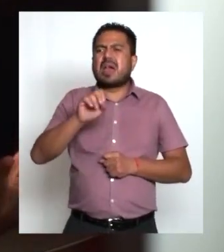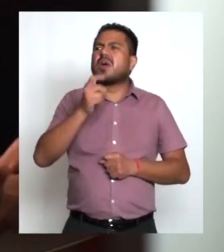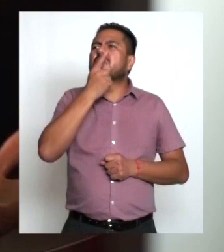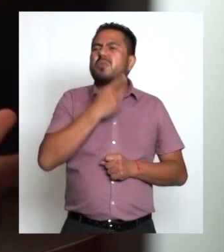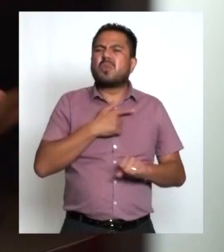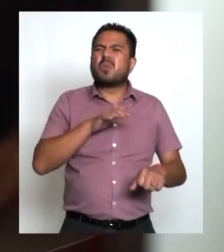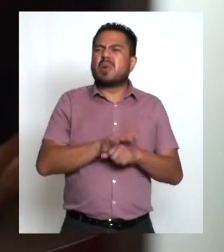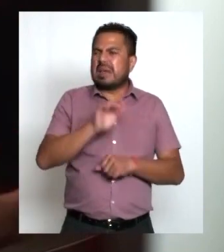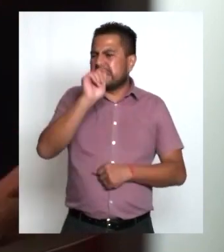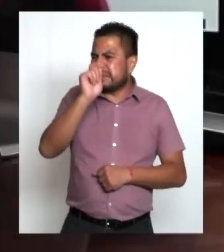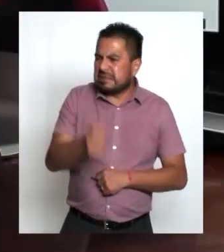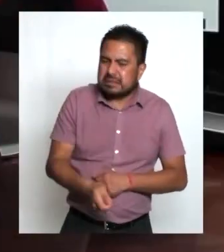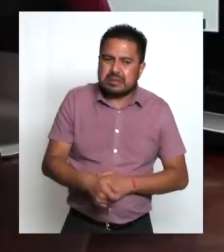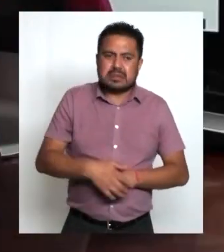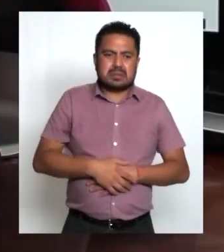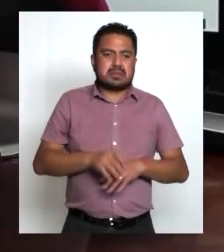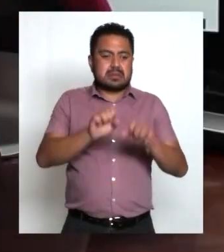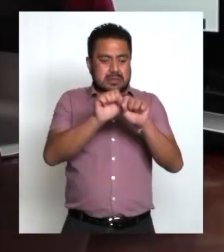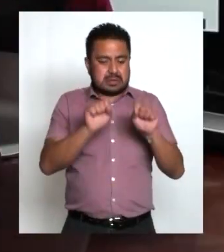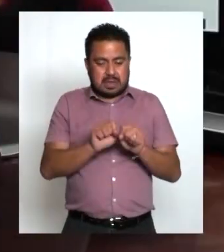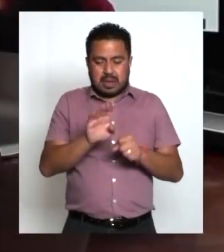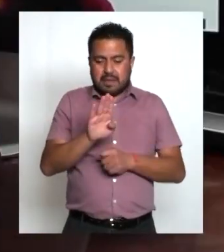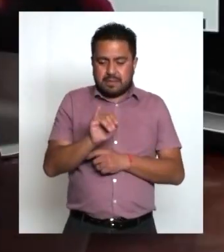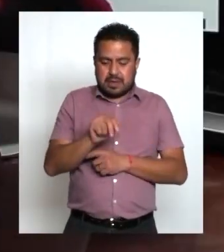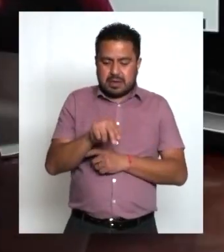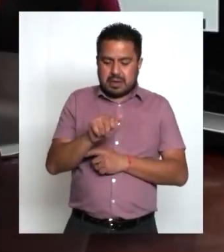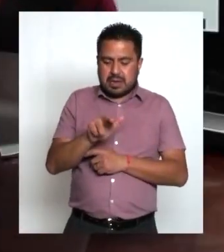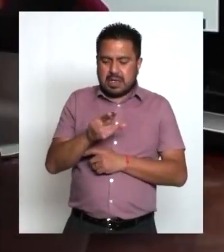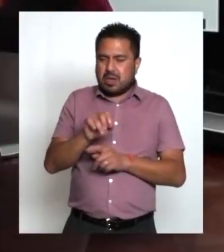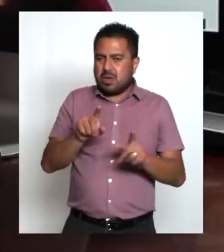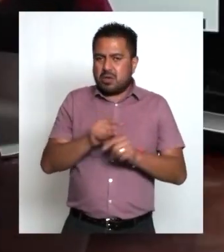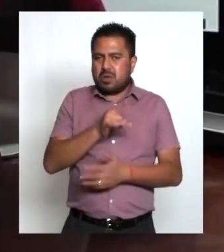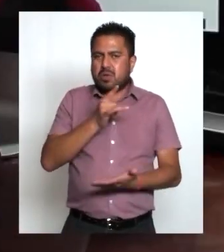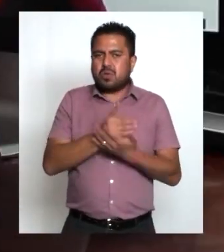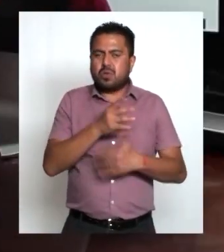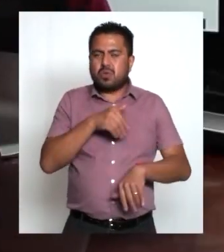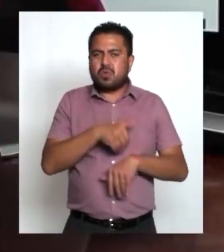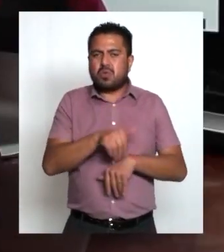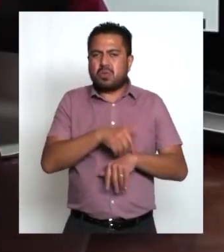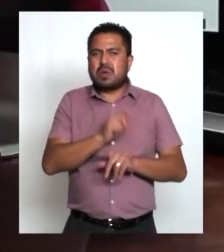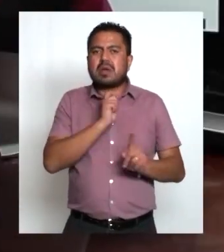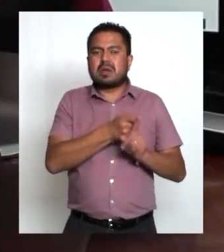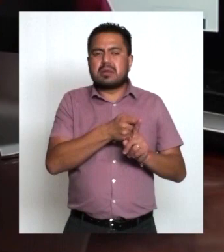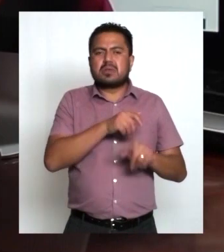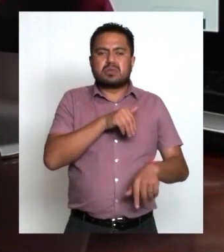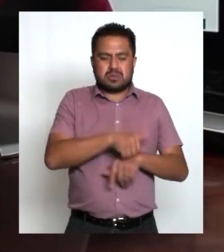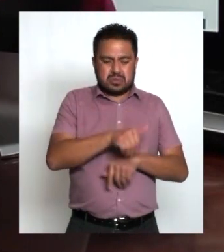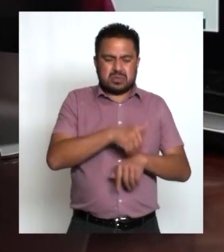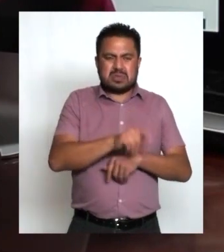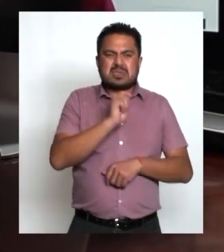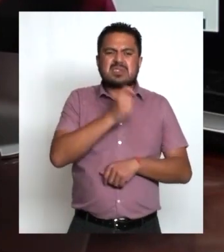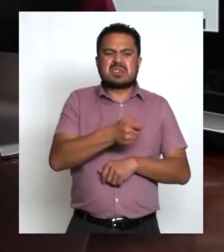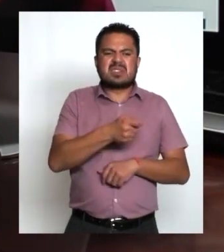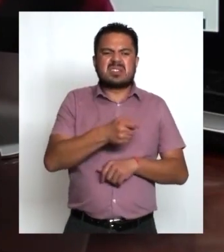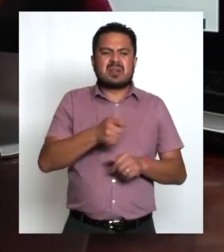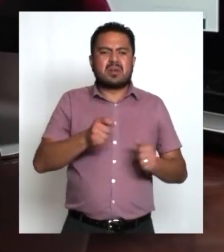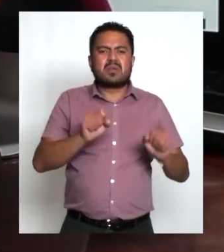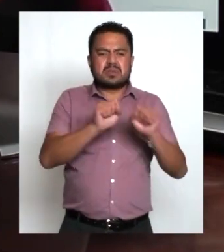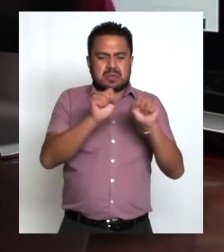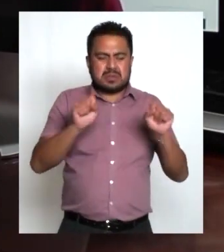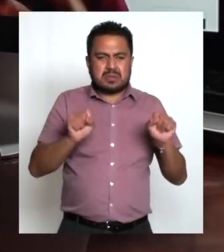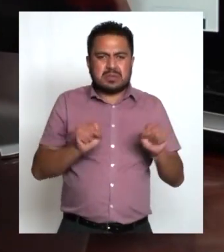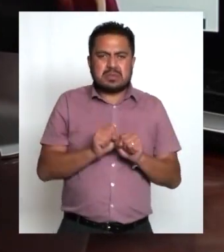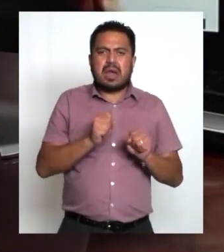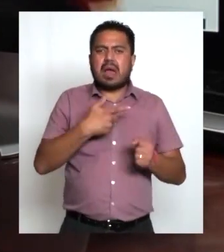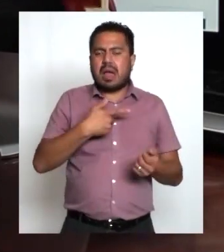¿Nos puedes decir qué es? Muy fácil. El sistema binario no es más que un sistema de numeración. Y un sistema de numeración es